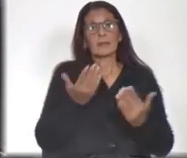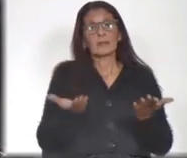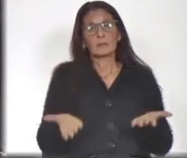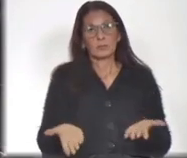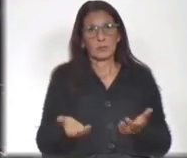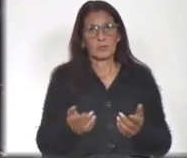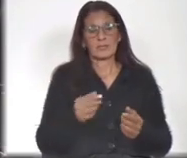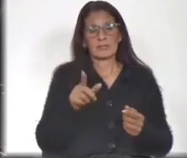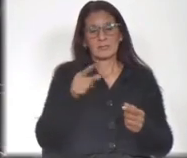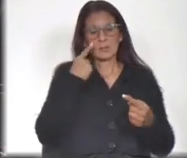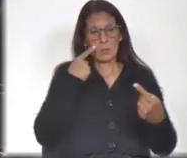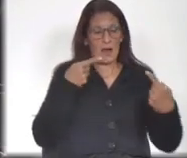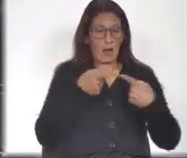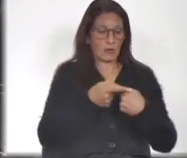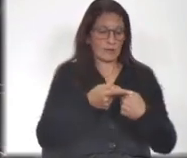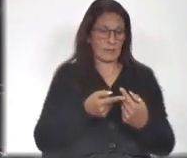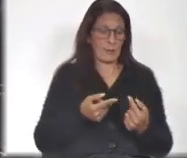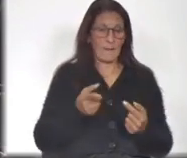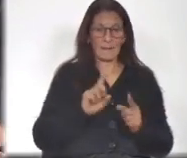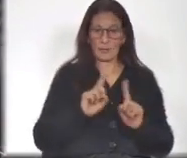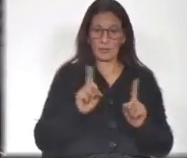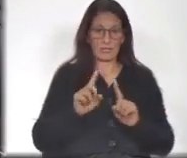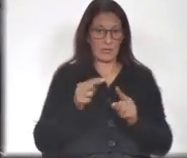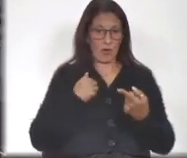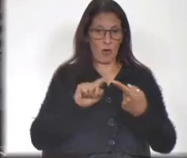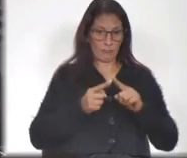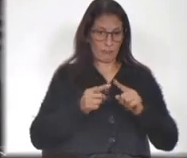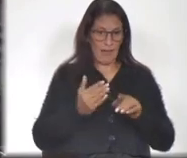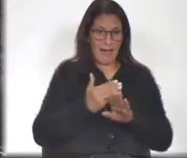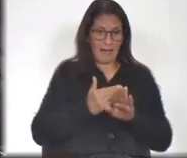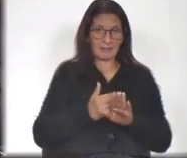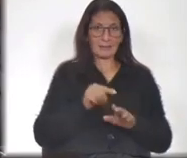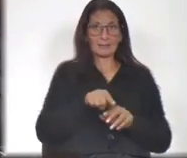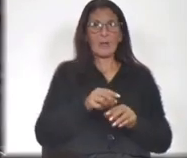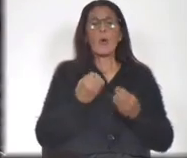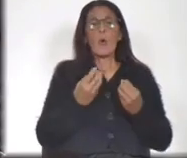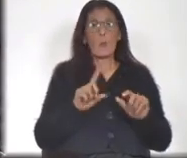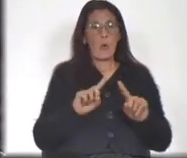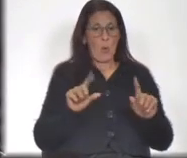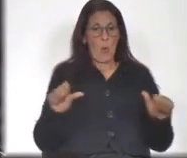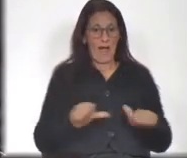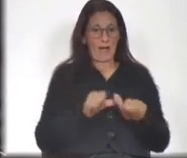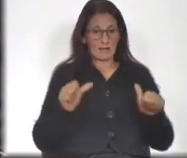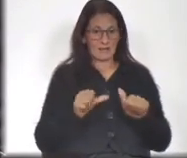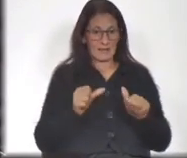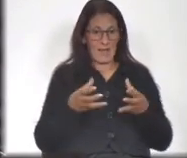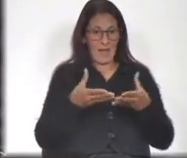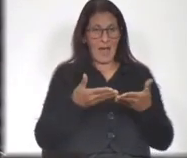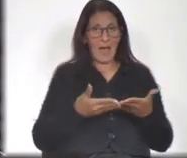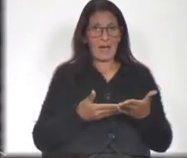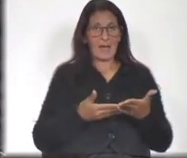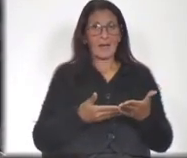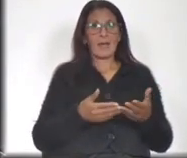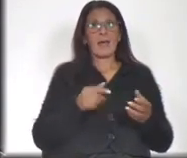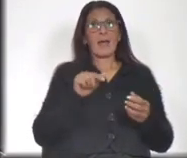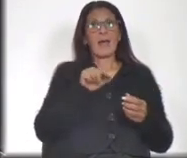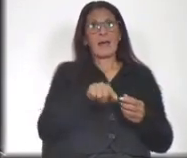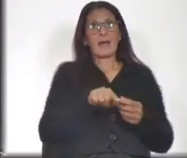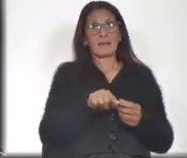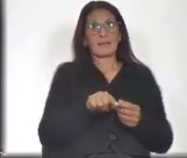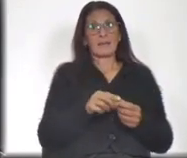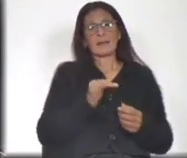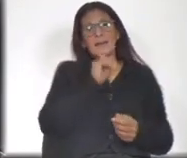Entonces, es una contradicción, porque si no es vinculante, entonces, ¿cómo si no se hacía lugar a lo que allí